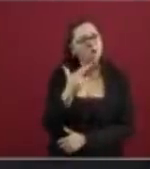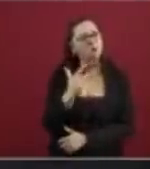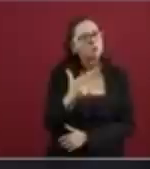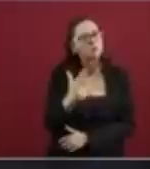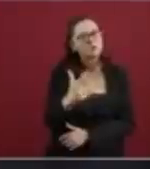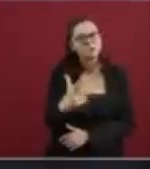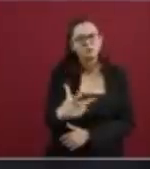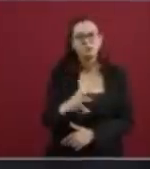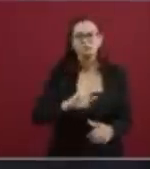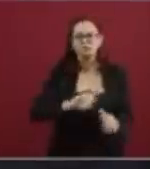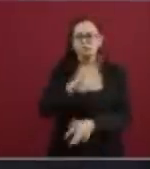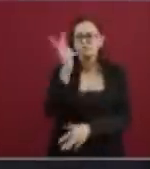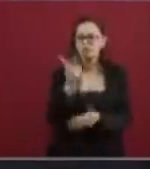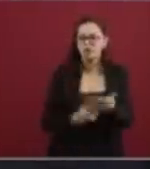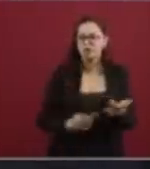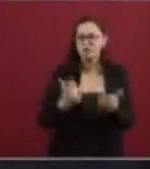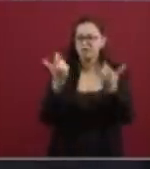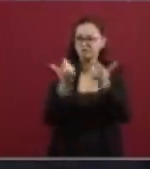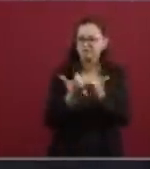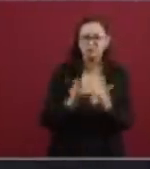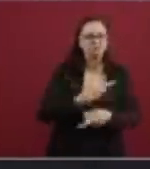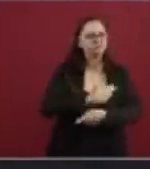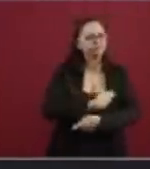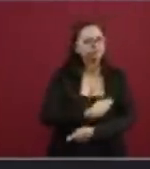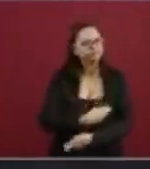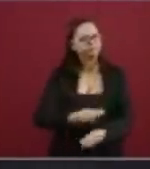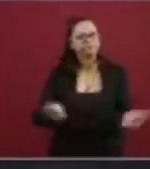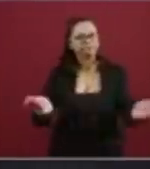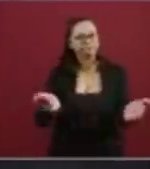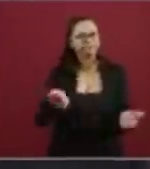se dispersan más fondos para que